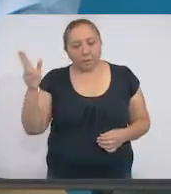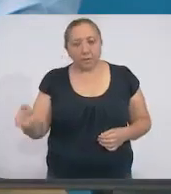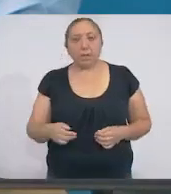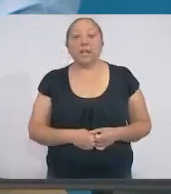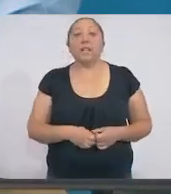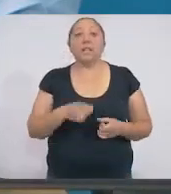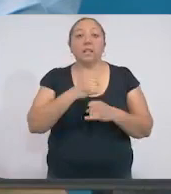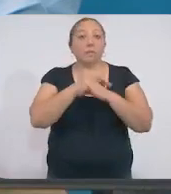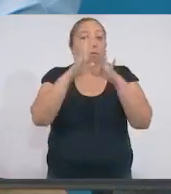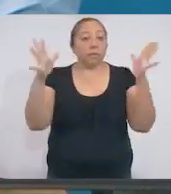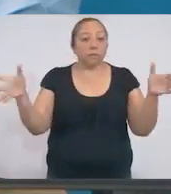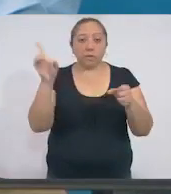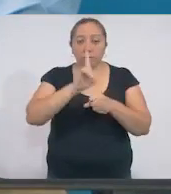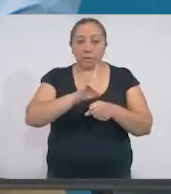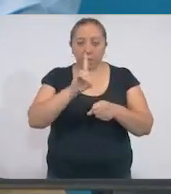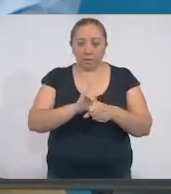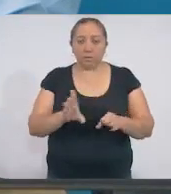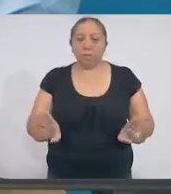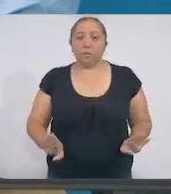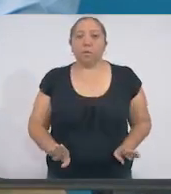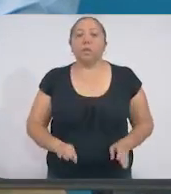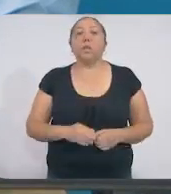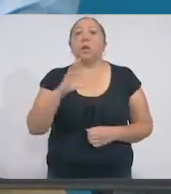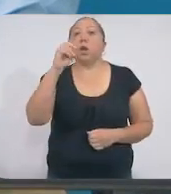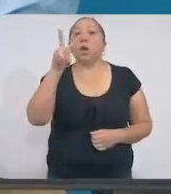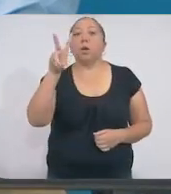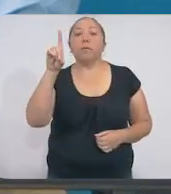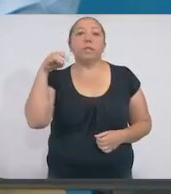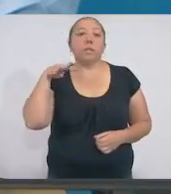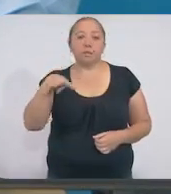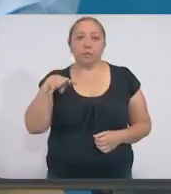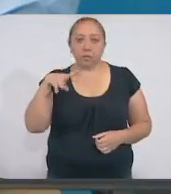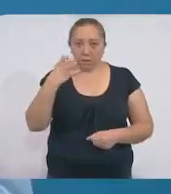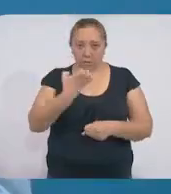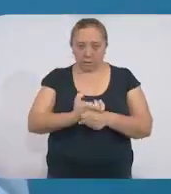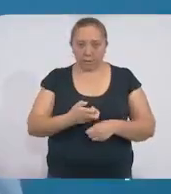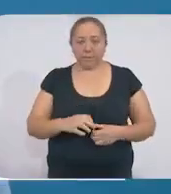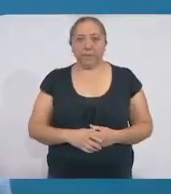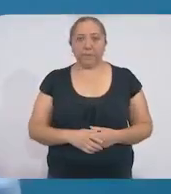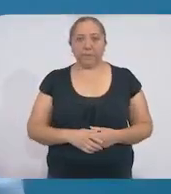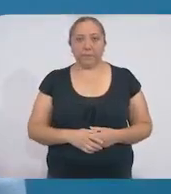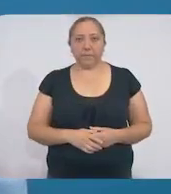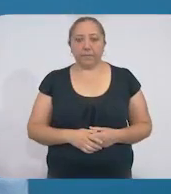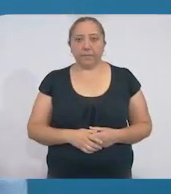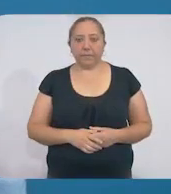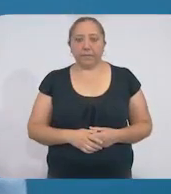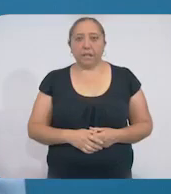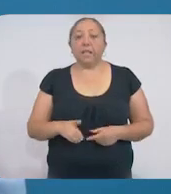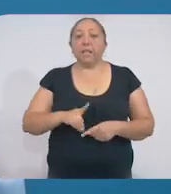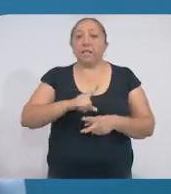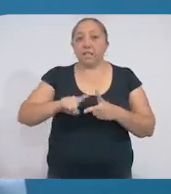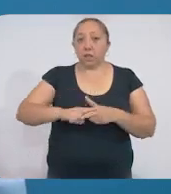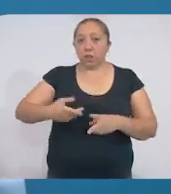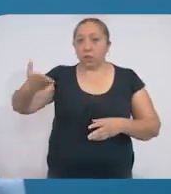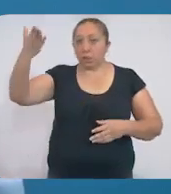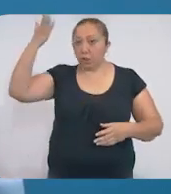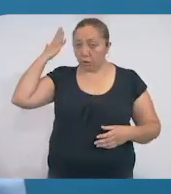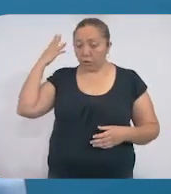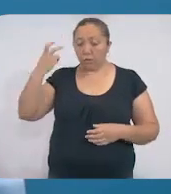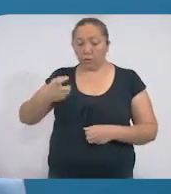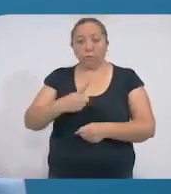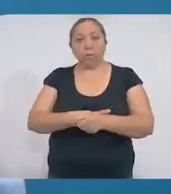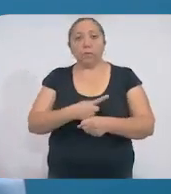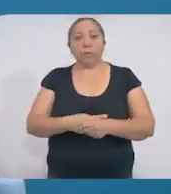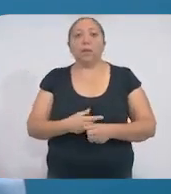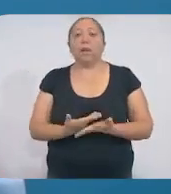Hola, ¿qué tal? Me dispongo a dar el parte diario del comportamiento del COVID-19 en nuestro estado. Desde que inició la